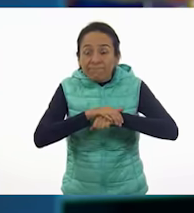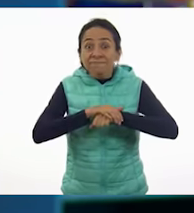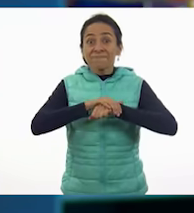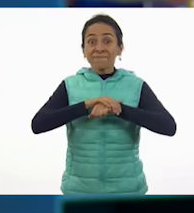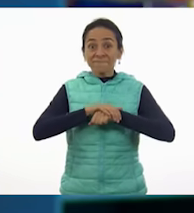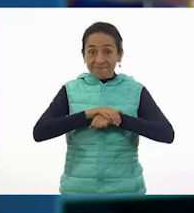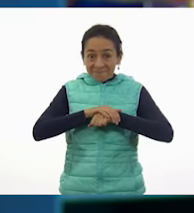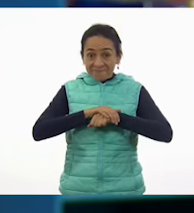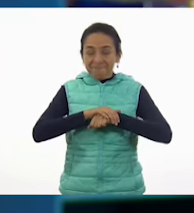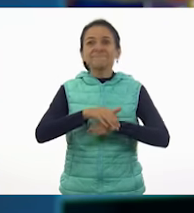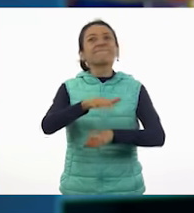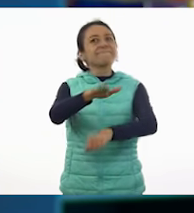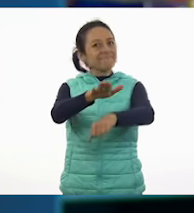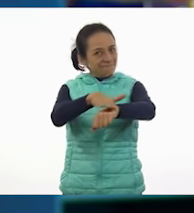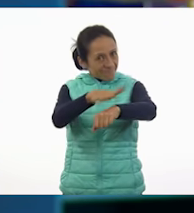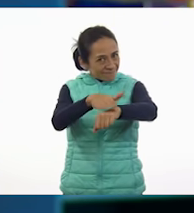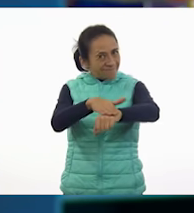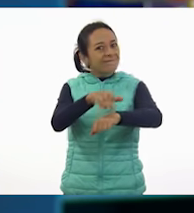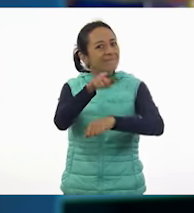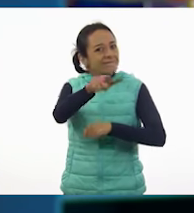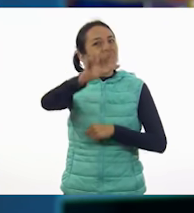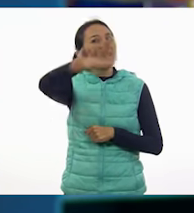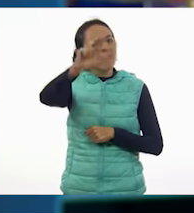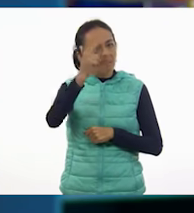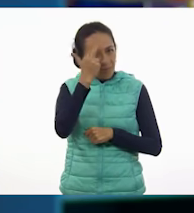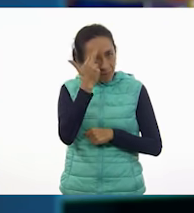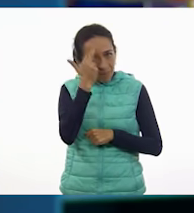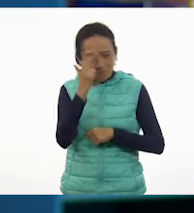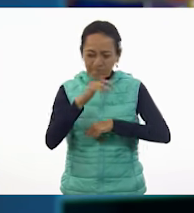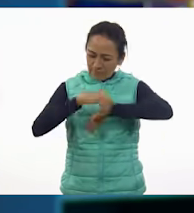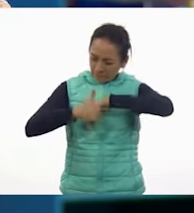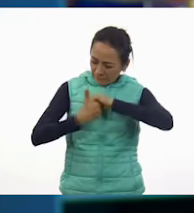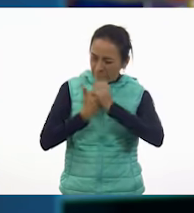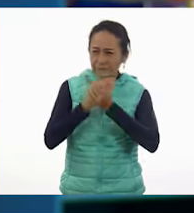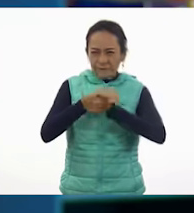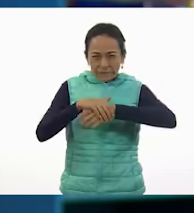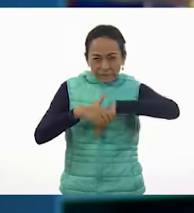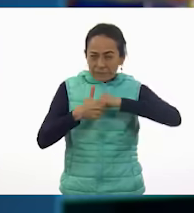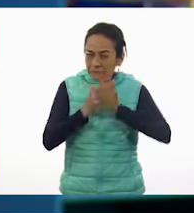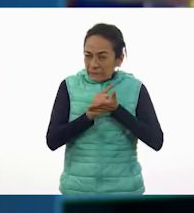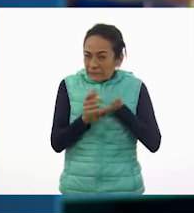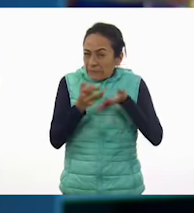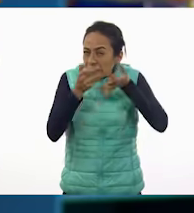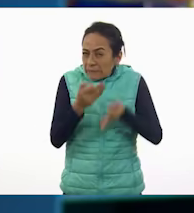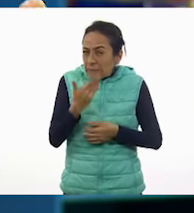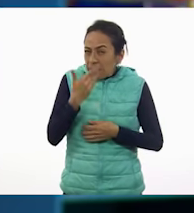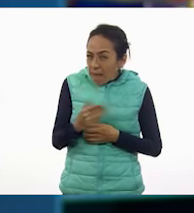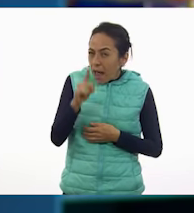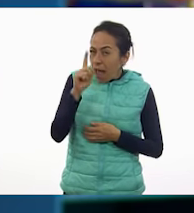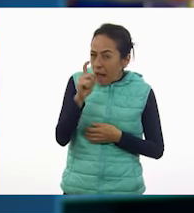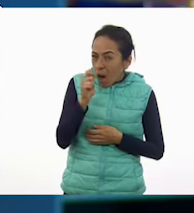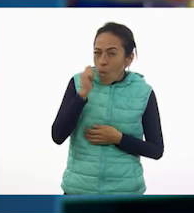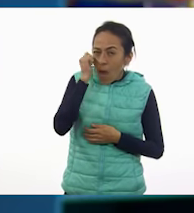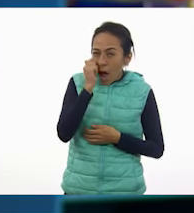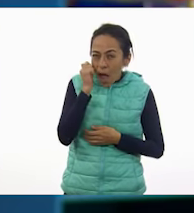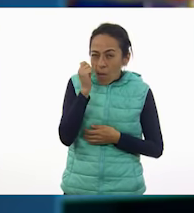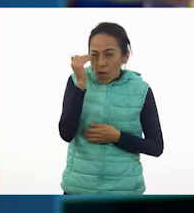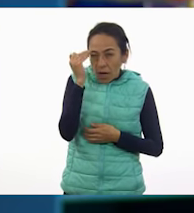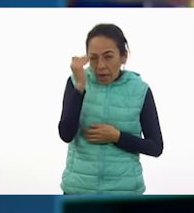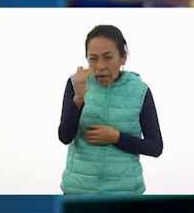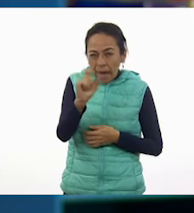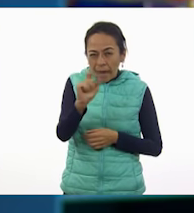¡Oh! Recuerda que es importante lavar muy bien tus manos con agua y con jabón durante 20 segundos.